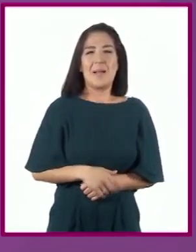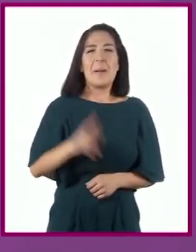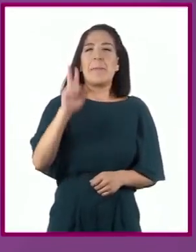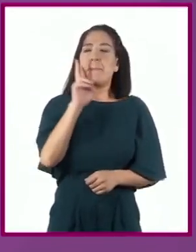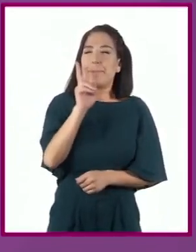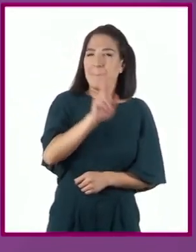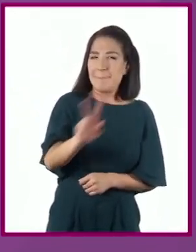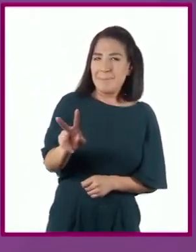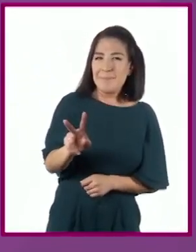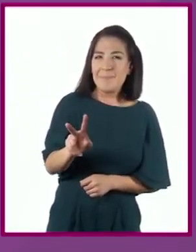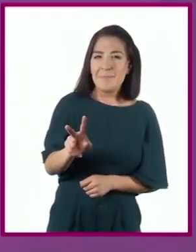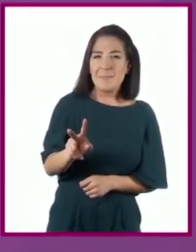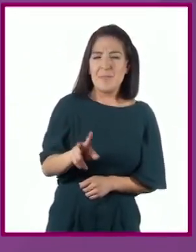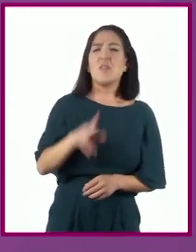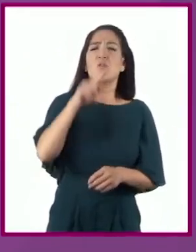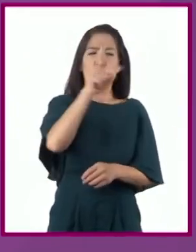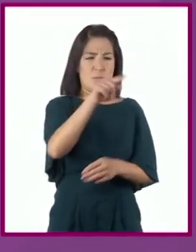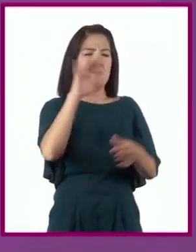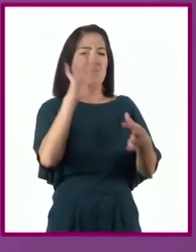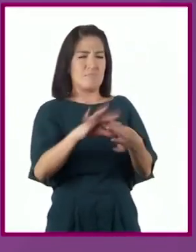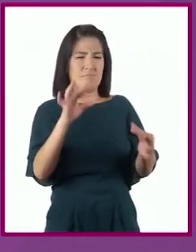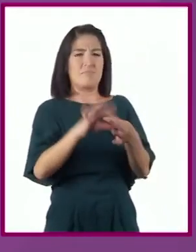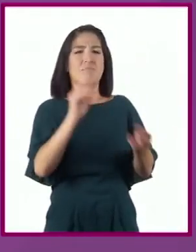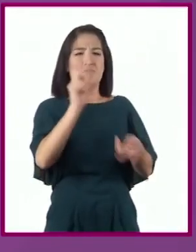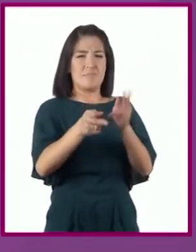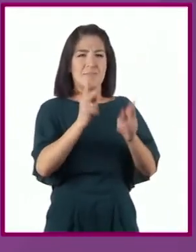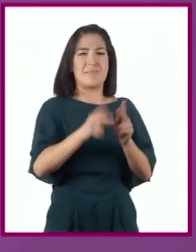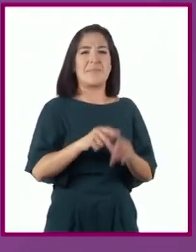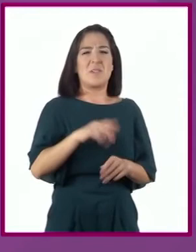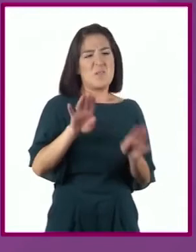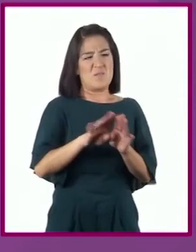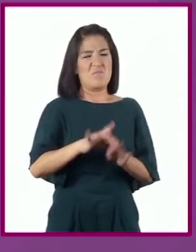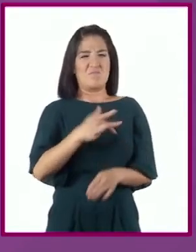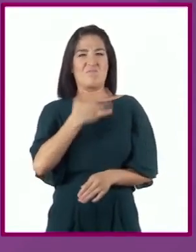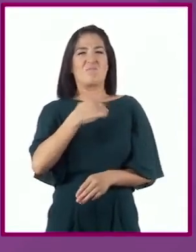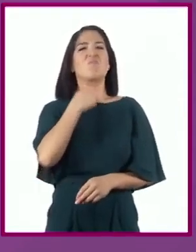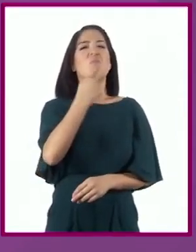Veamos, hable usted, dijo secamente.